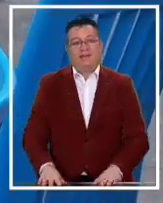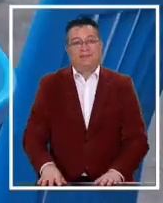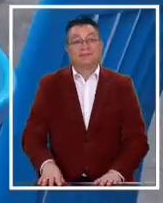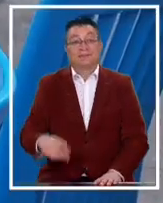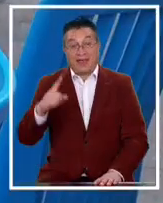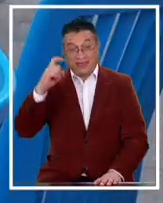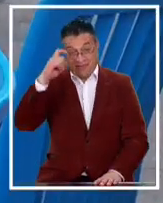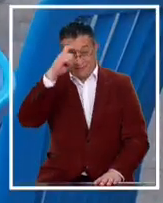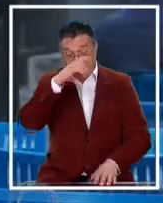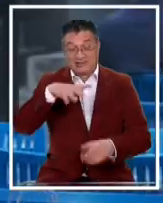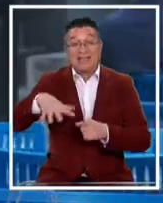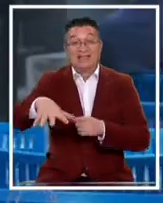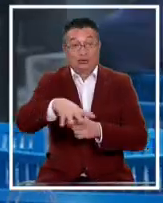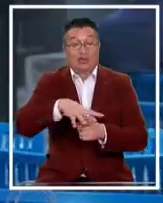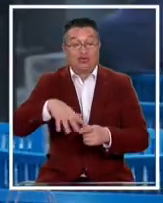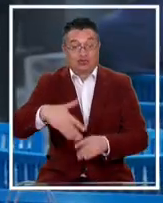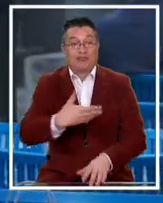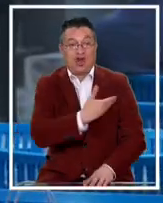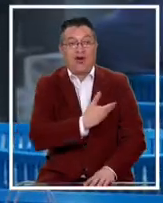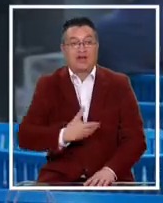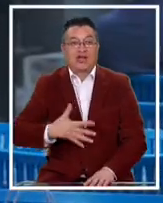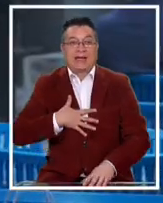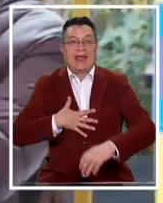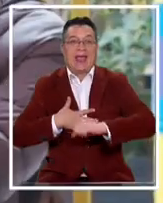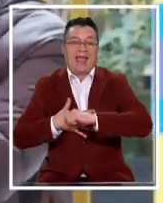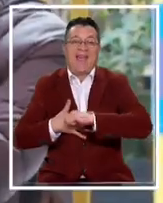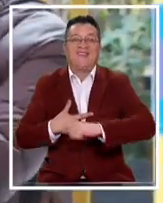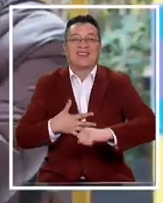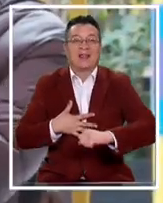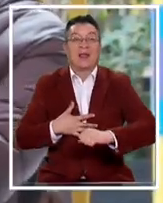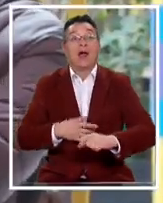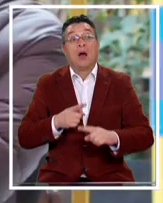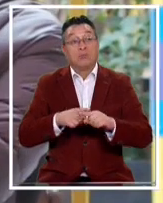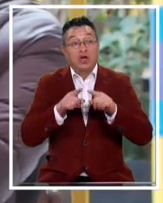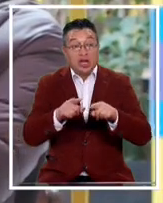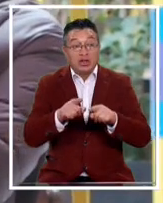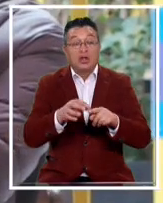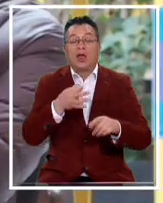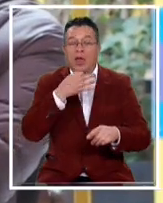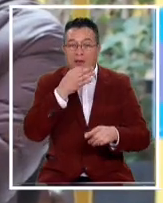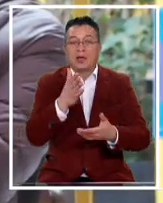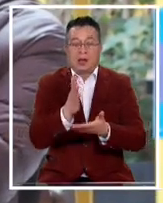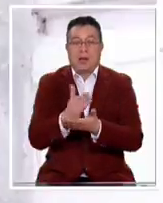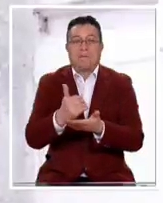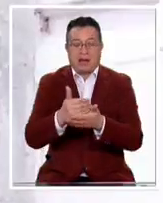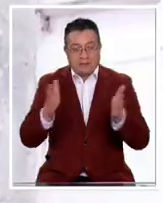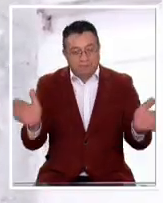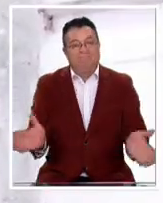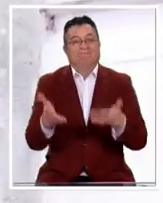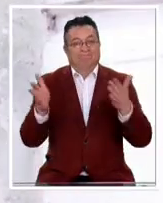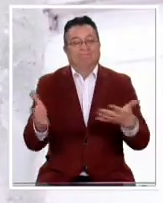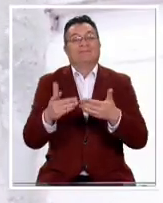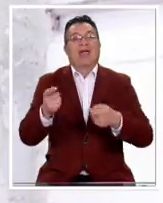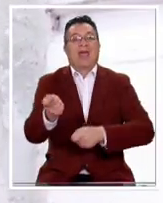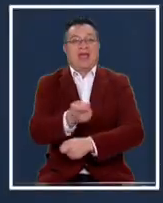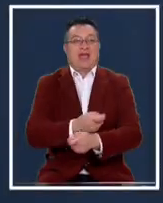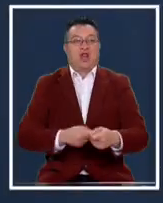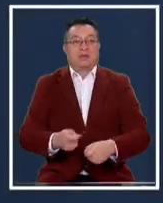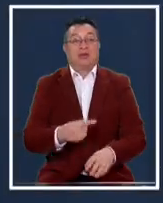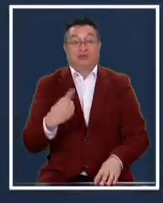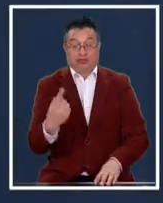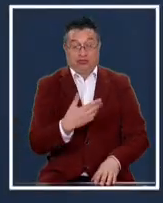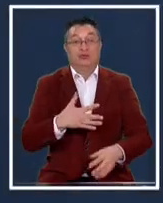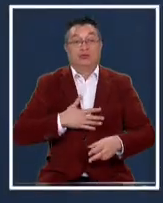complejo escenario que desde el gobierno buscan evitar y para eso señalaron que existen planes de reactivación económica. Nosotros